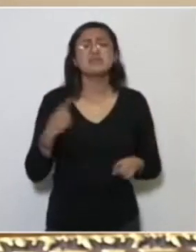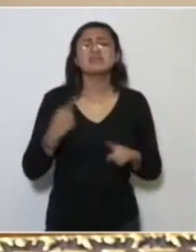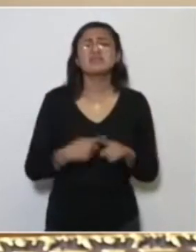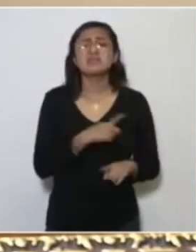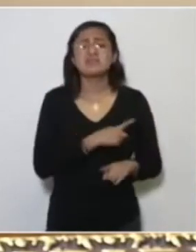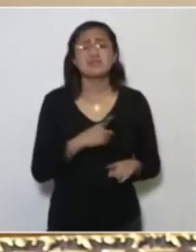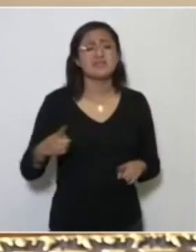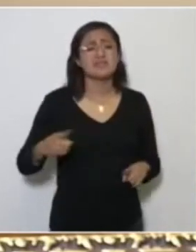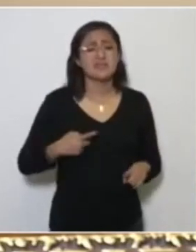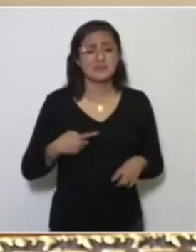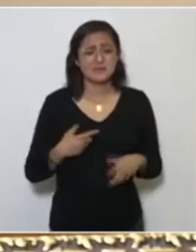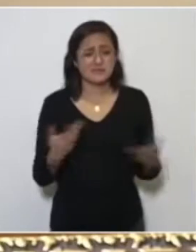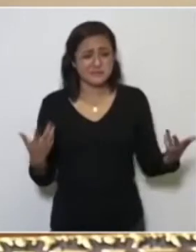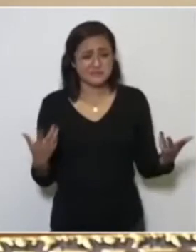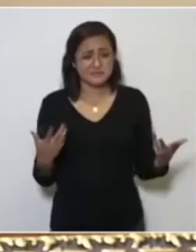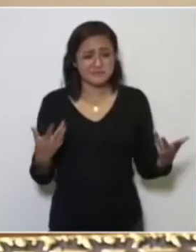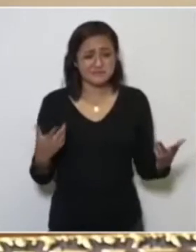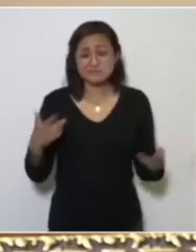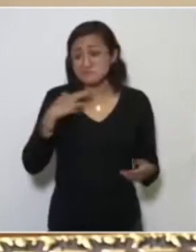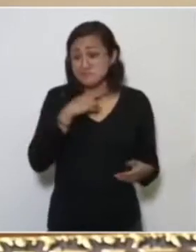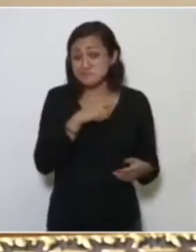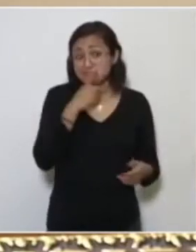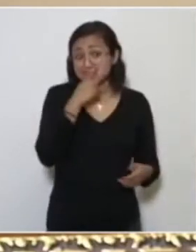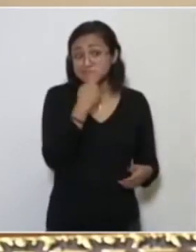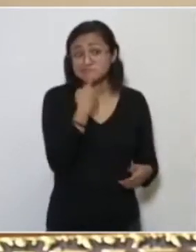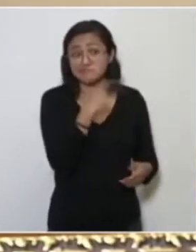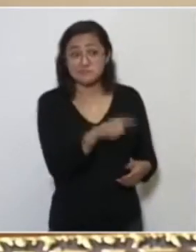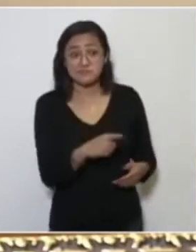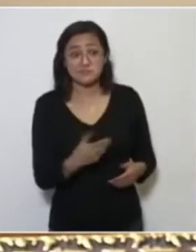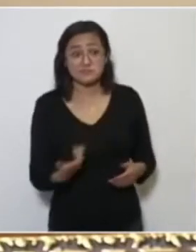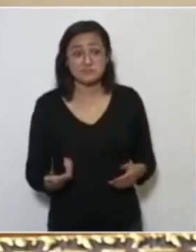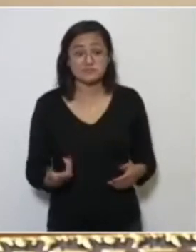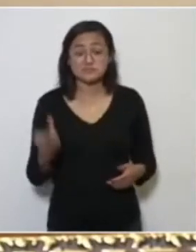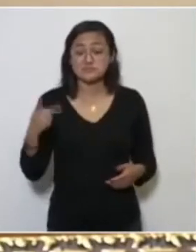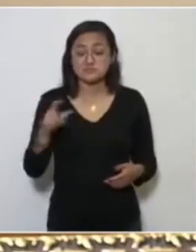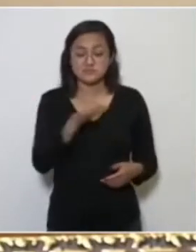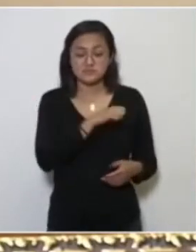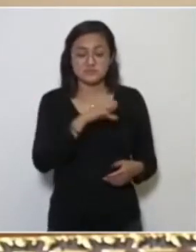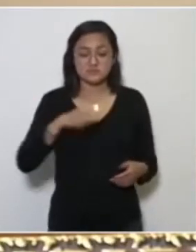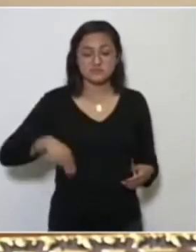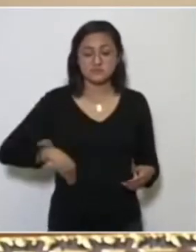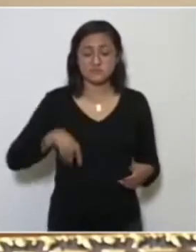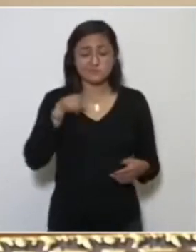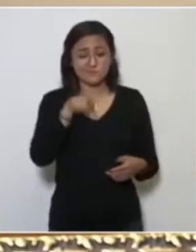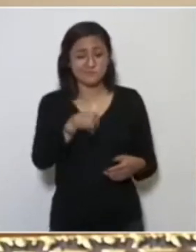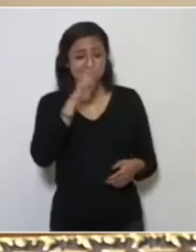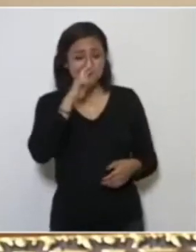actuar de forma inmediata? Los ayuntamientos.